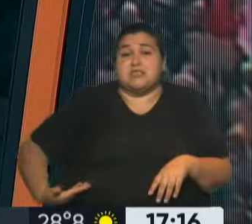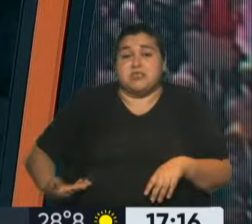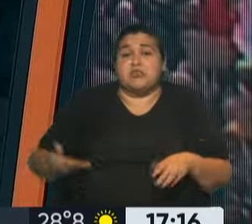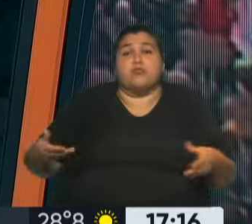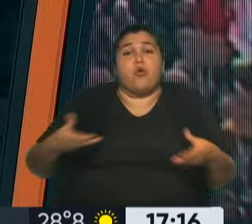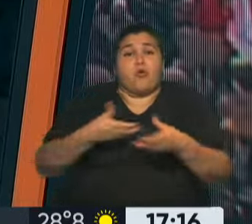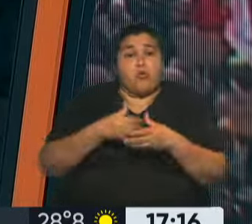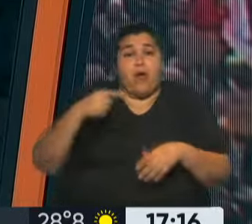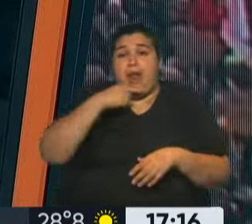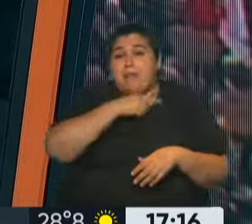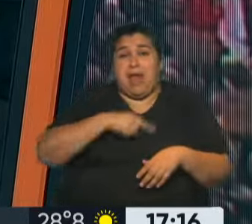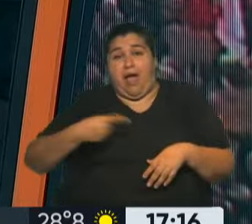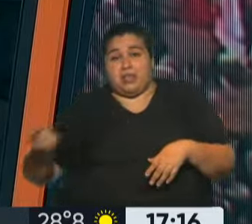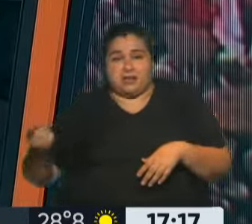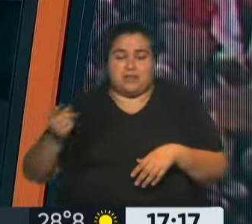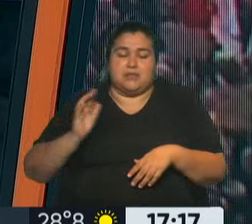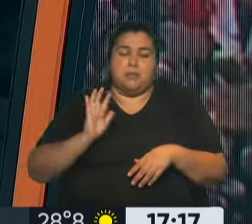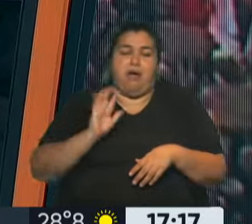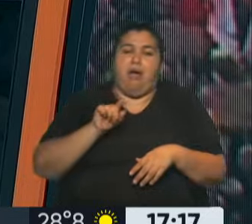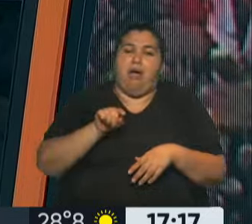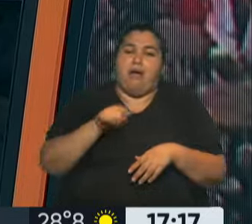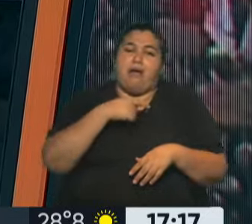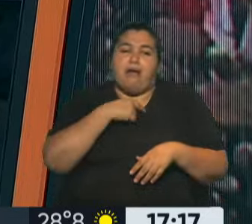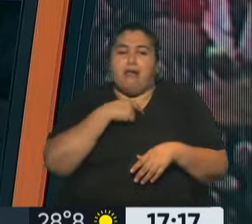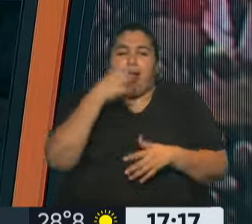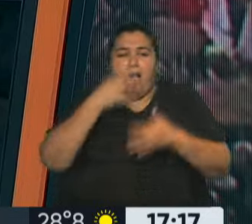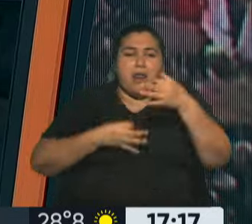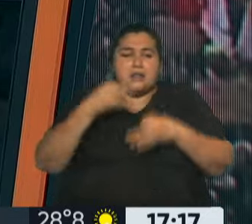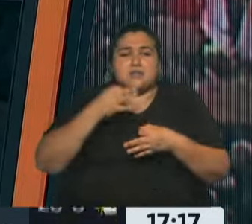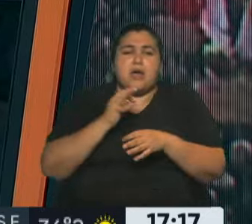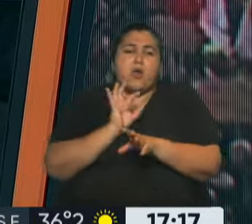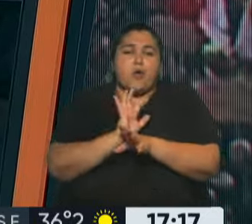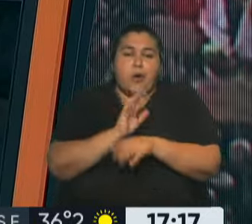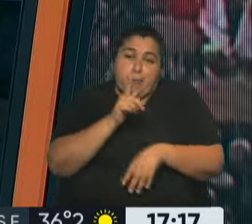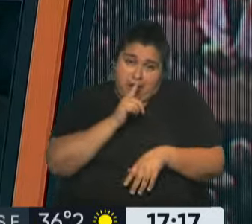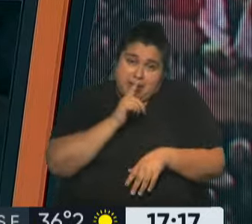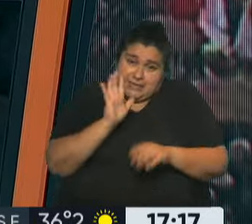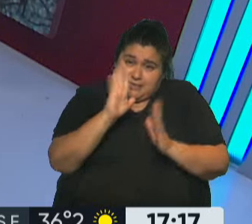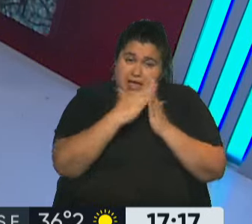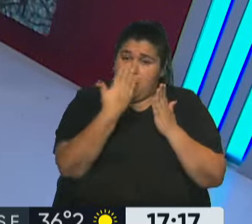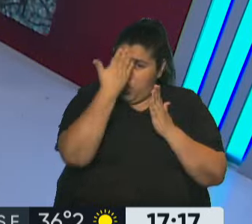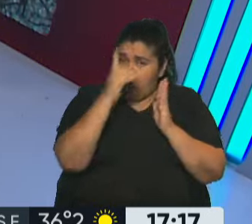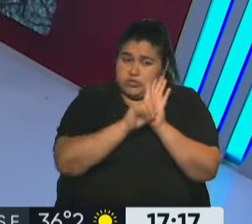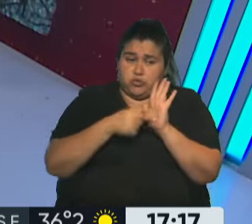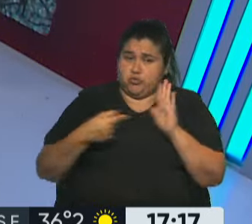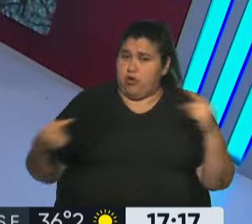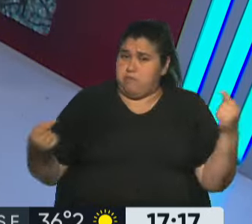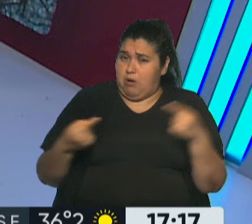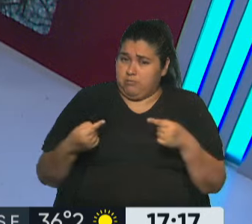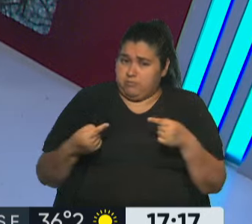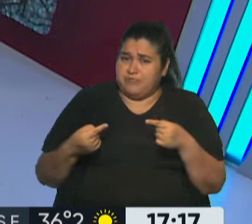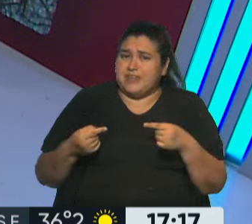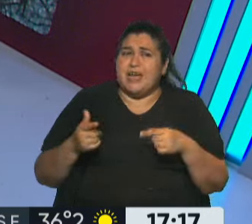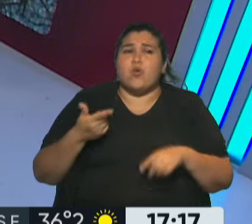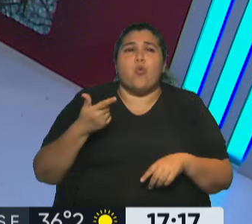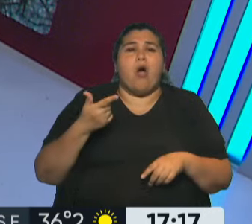por Alemania dio a entender que querían llevar adelante algo que entiendo que constitucionalmente no se puede hacer ahora, no tienen